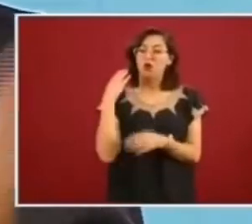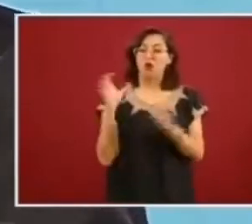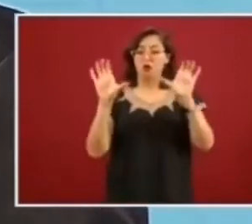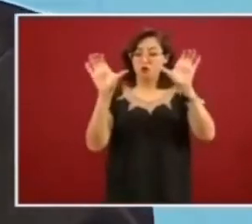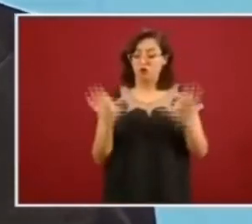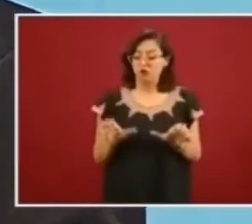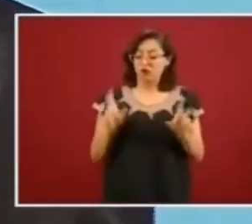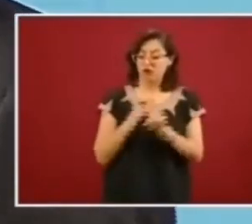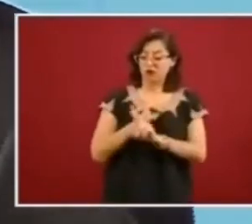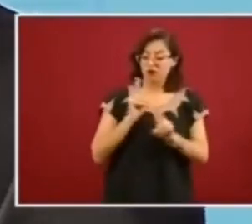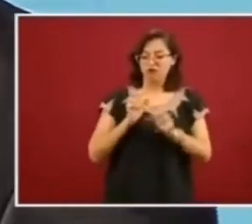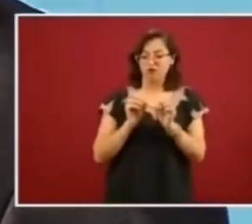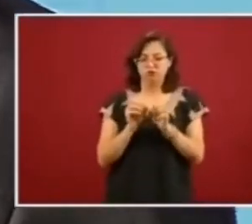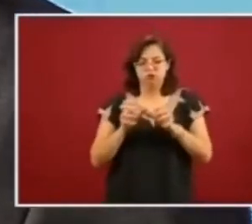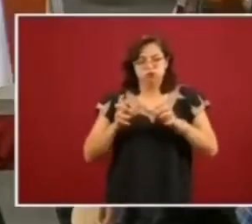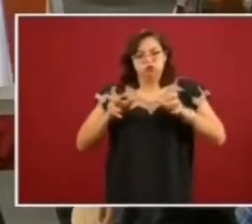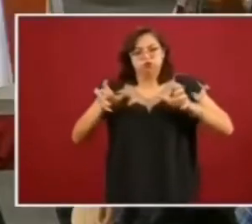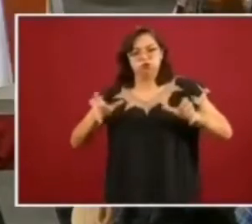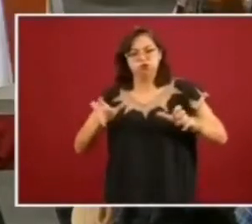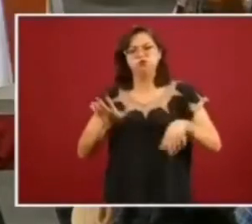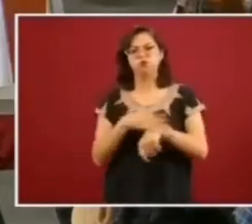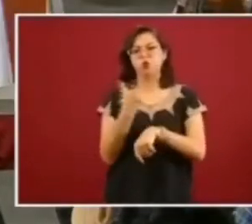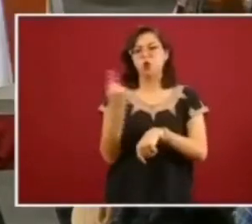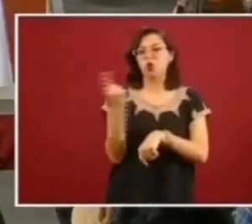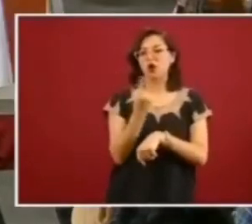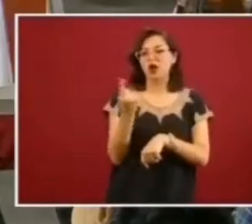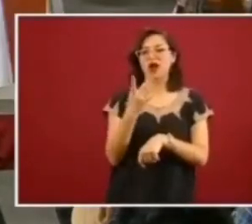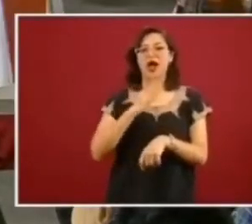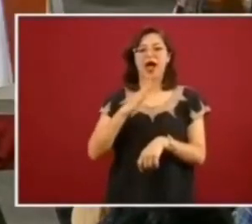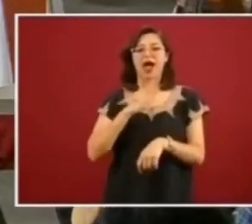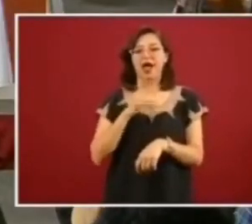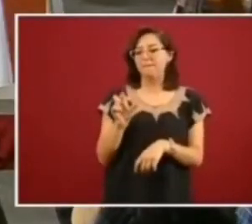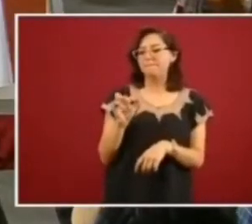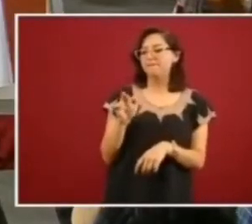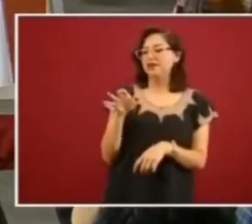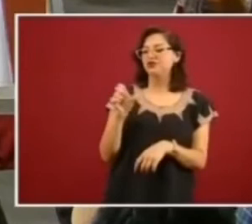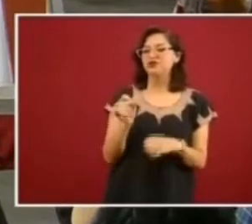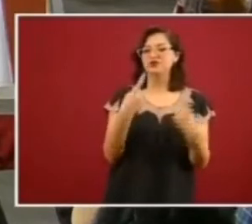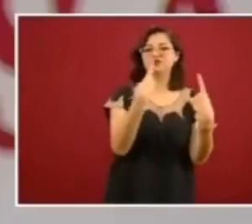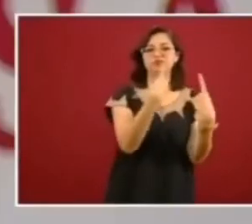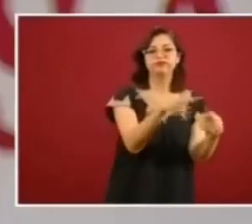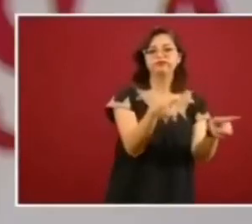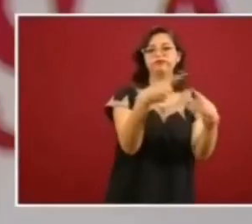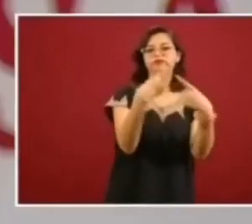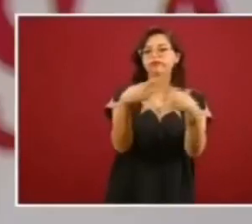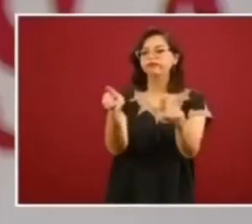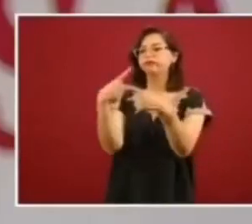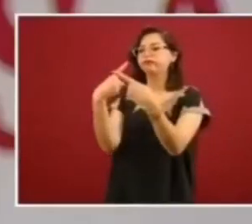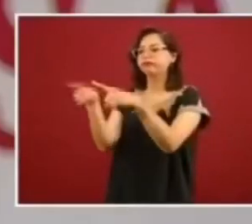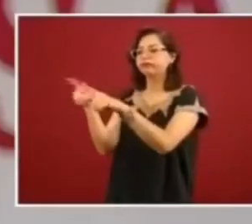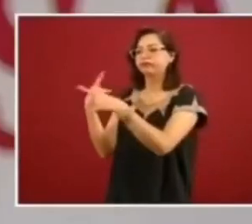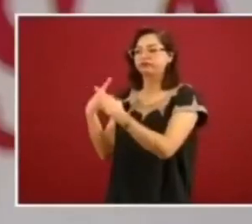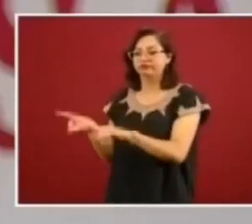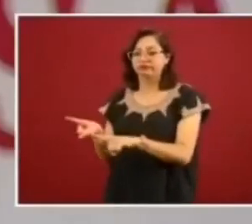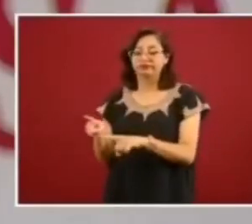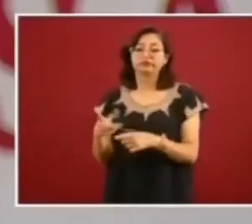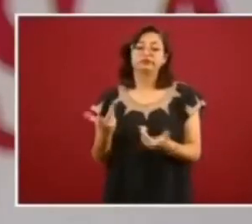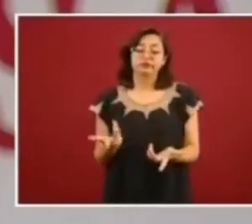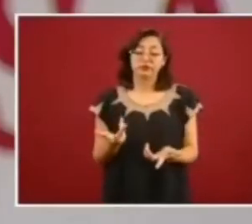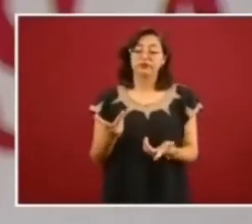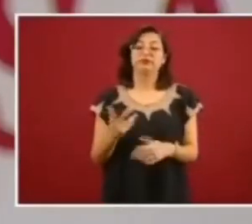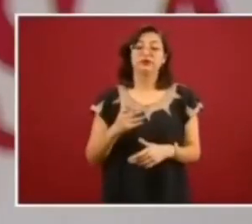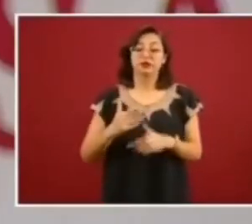siguen presentes en el panorama nacional y mundial y contribuyen proporcionalmente a la ocurrencia de